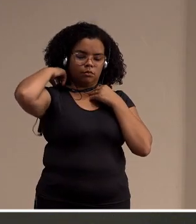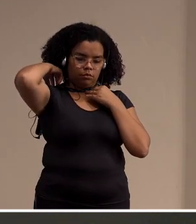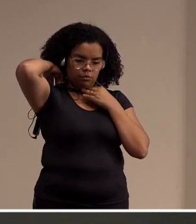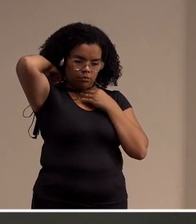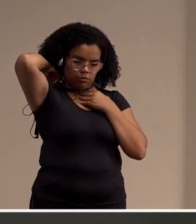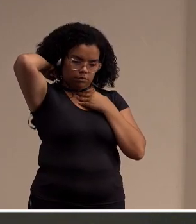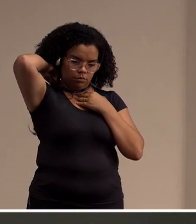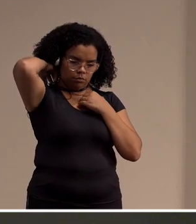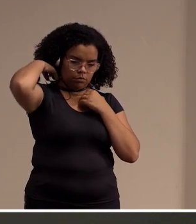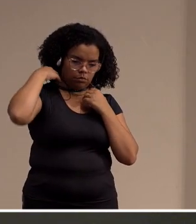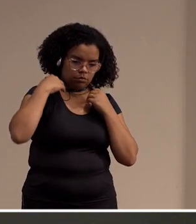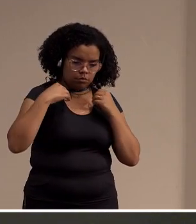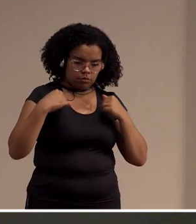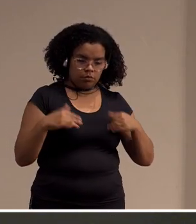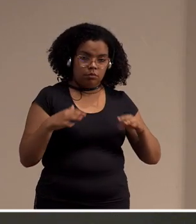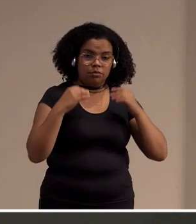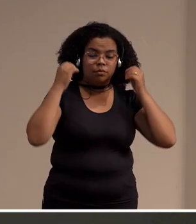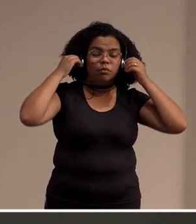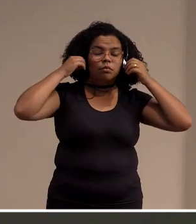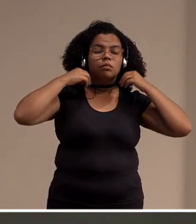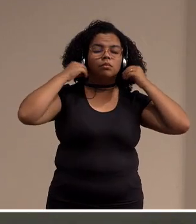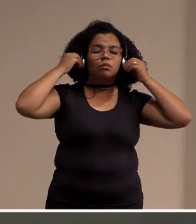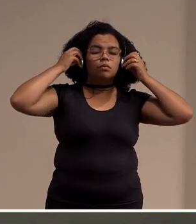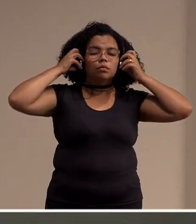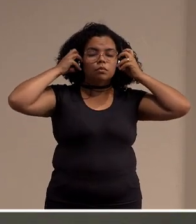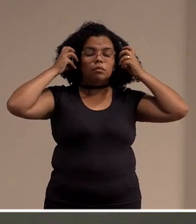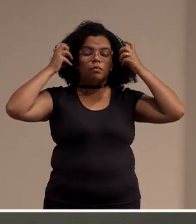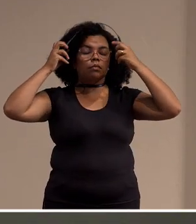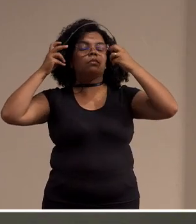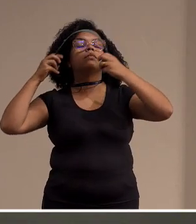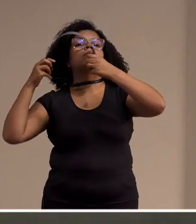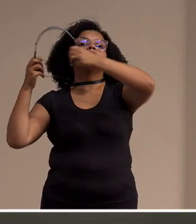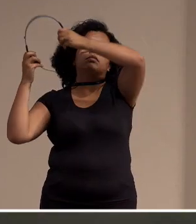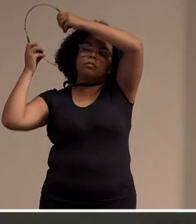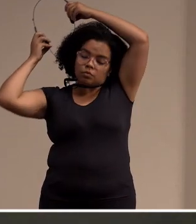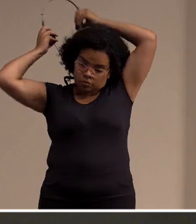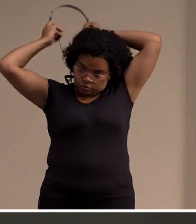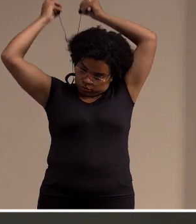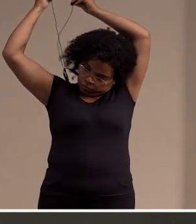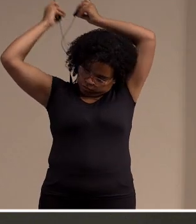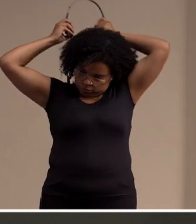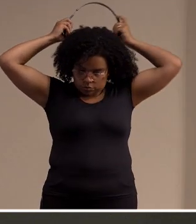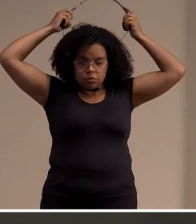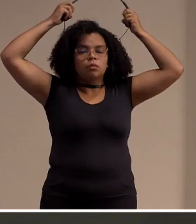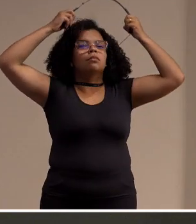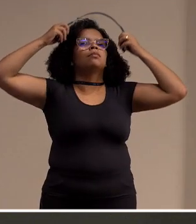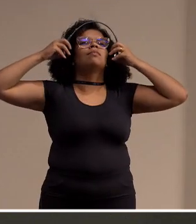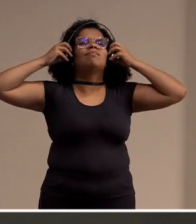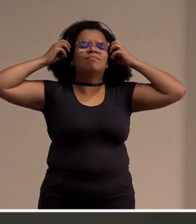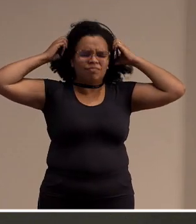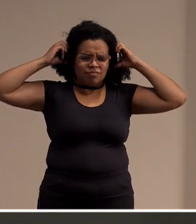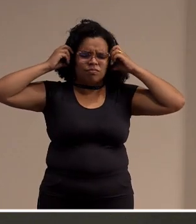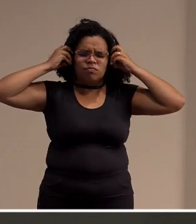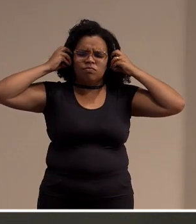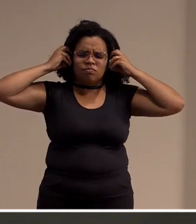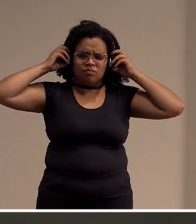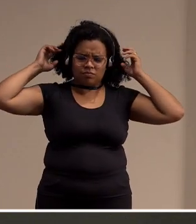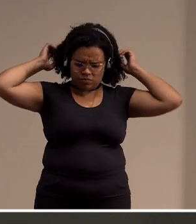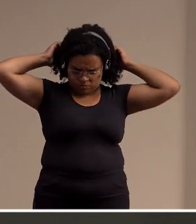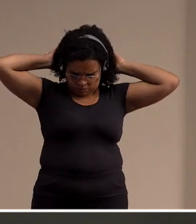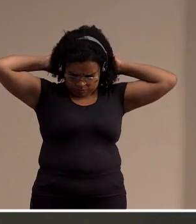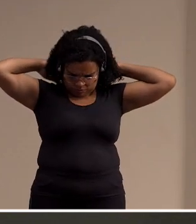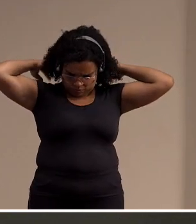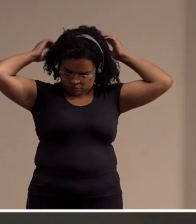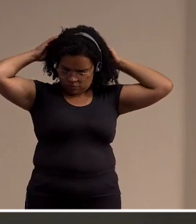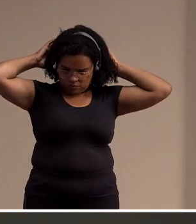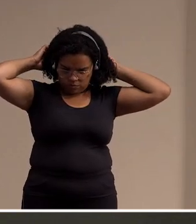funcionando. Entonces yo pensaba como esa frase famosa de Mark Fisher de que es más fácil imaginar o fin del mundo